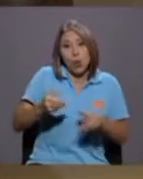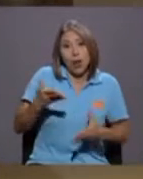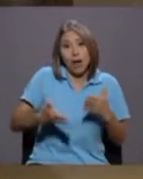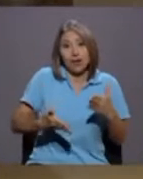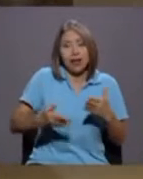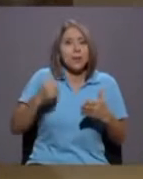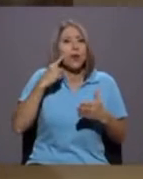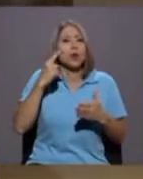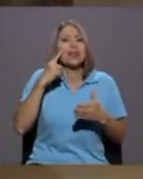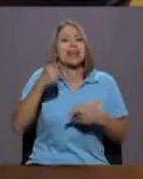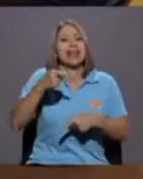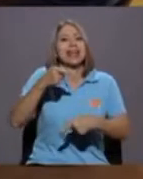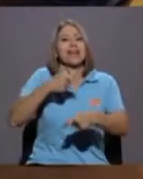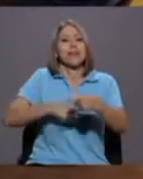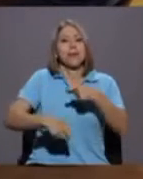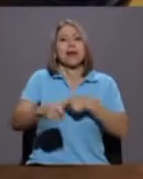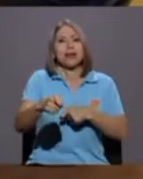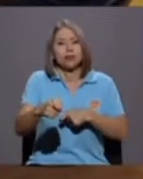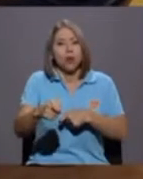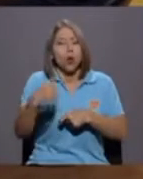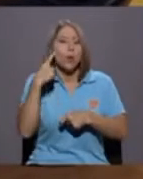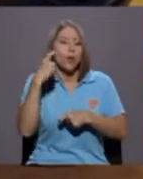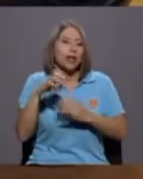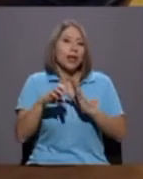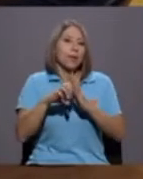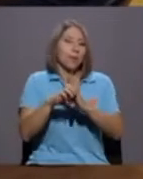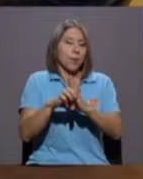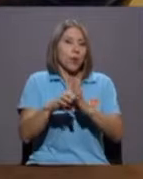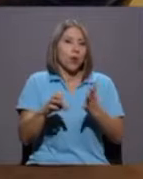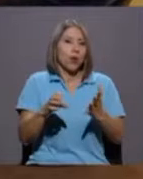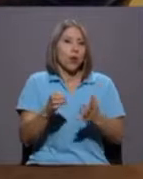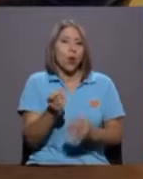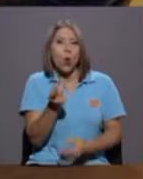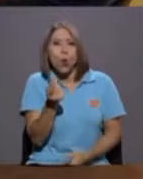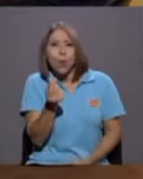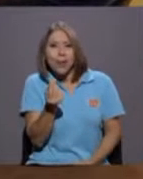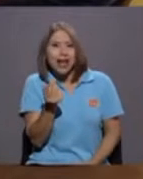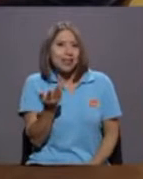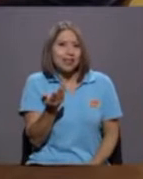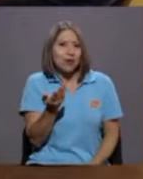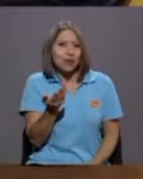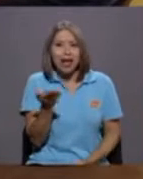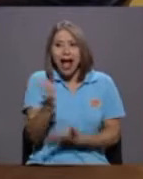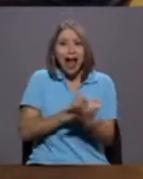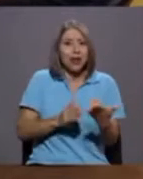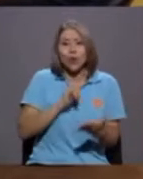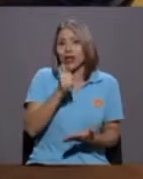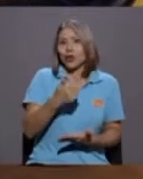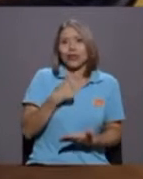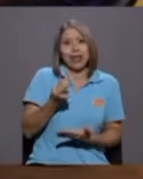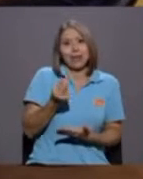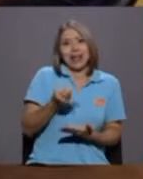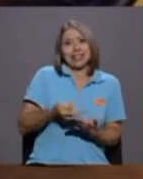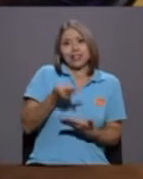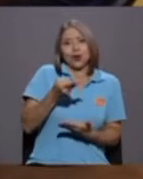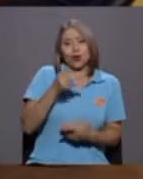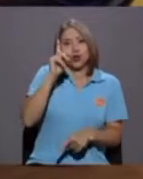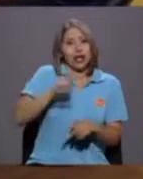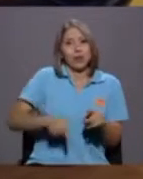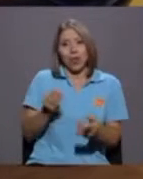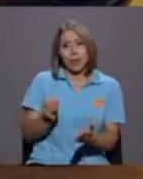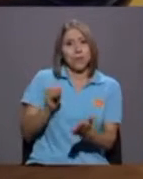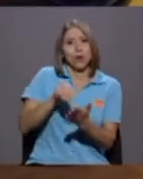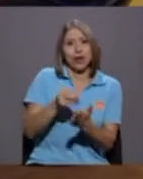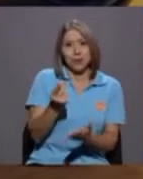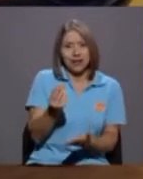reemplazo, porque un precio, lo que no tiene precio no se le puede poner precio. Así entonces se le puede